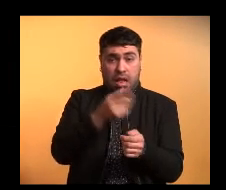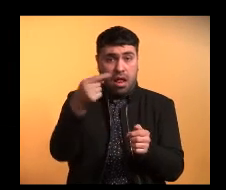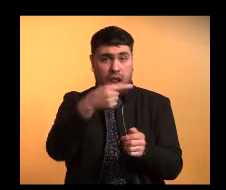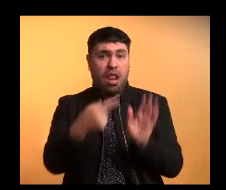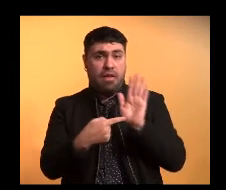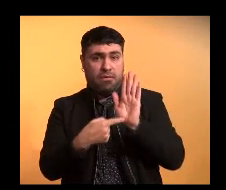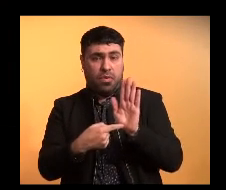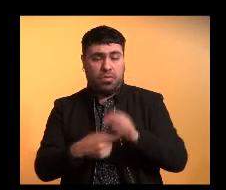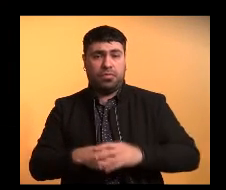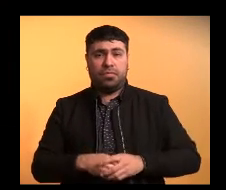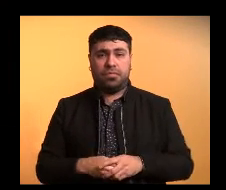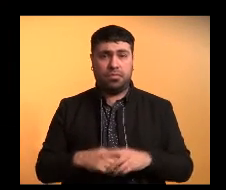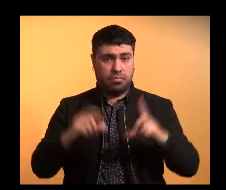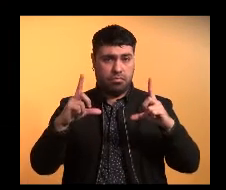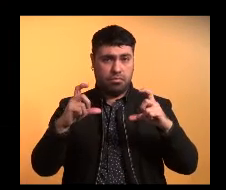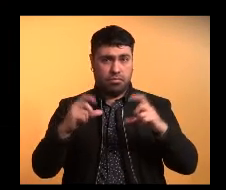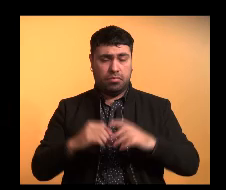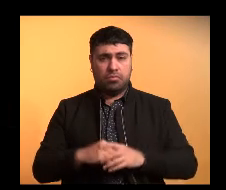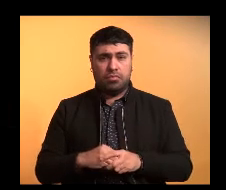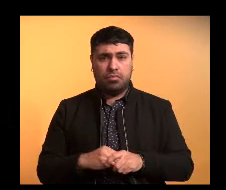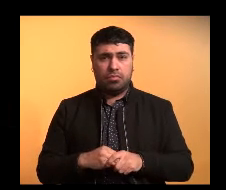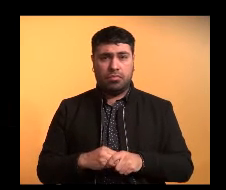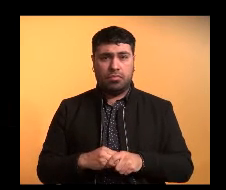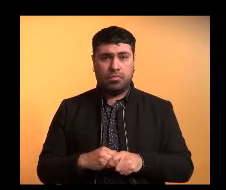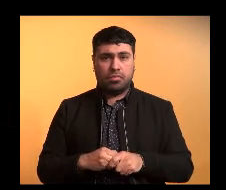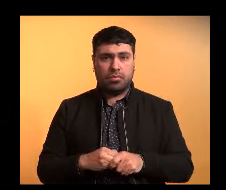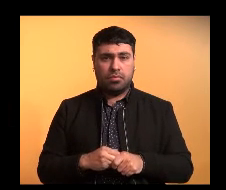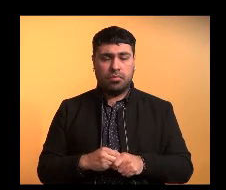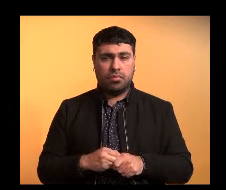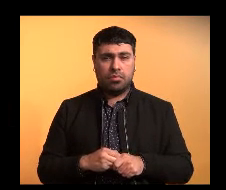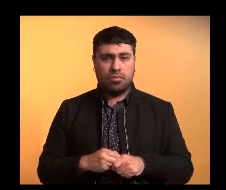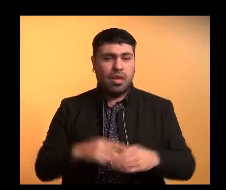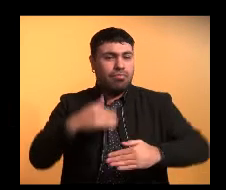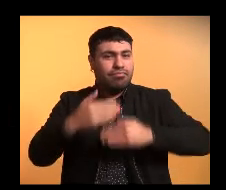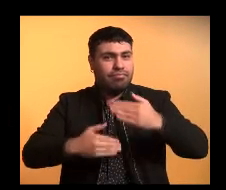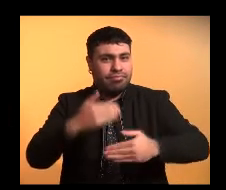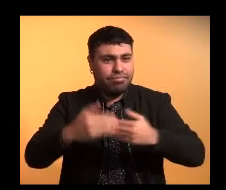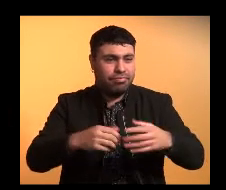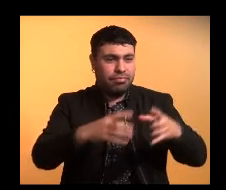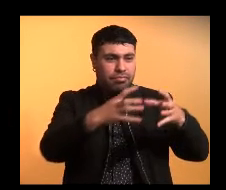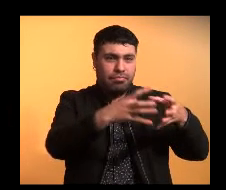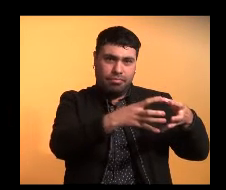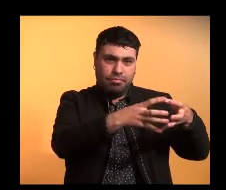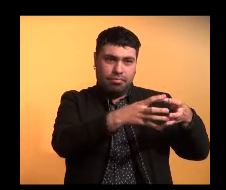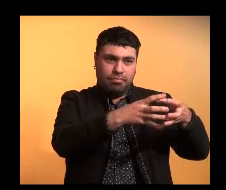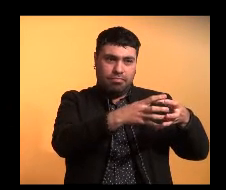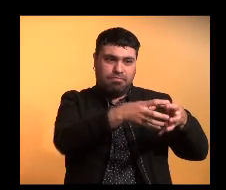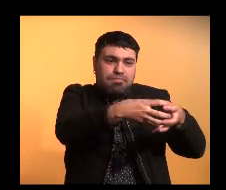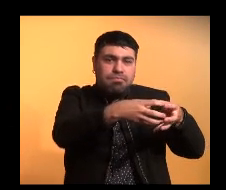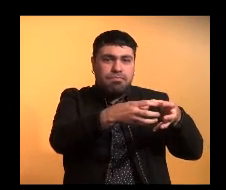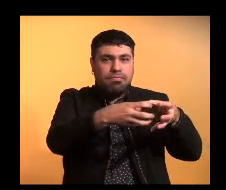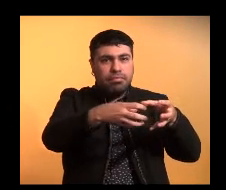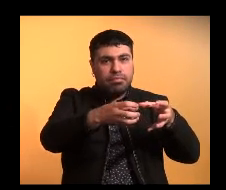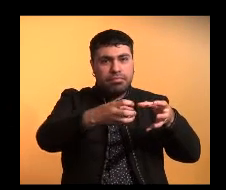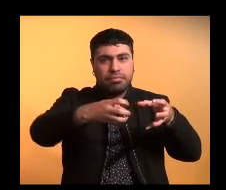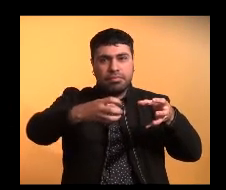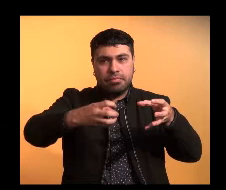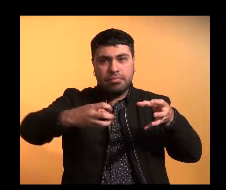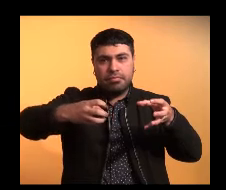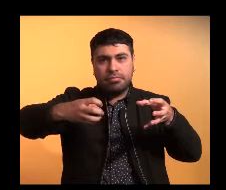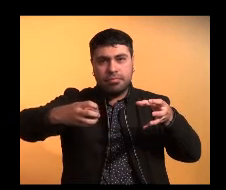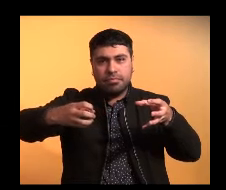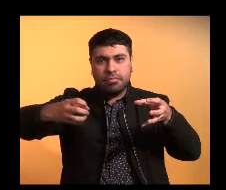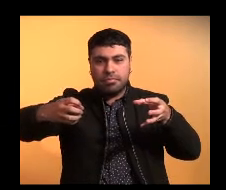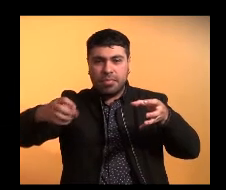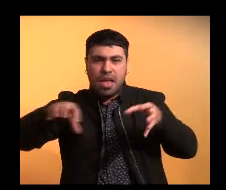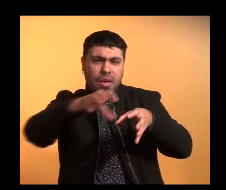en la medida que estos hielos se van desprendiendo, comienzan a desplazarse, y muchas veces estos mismos hielos